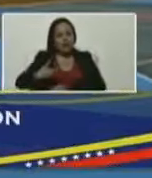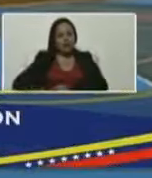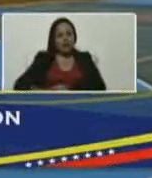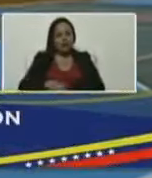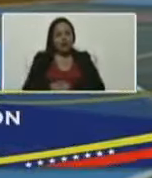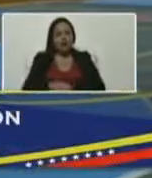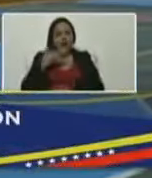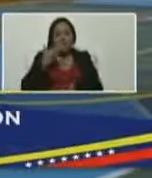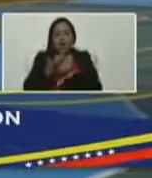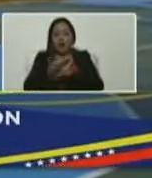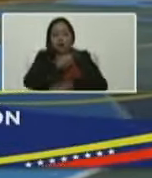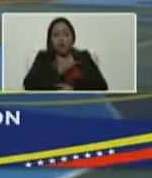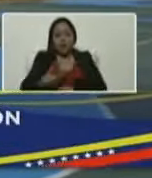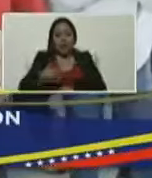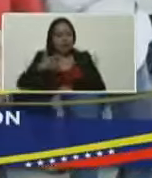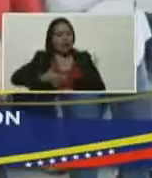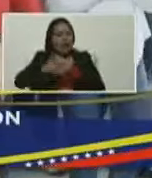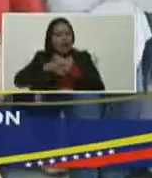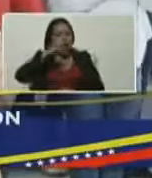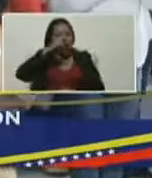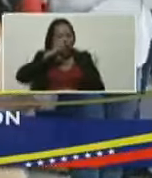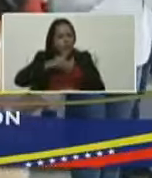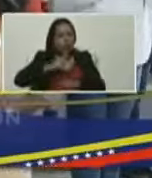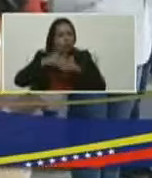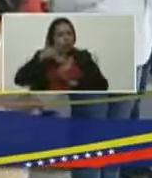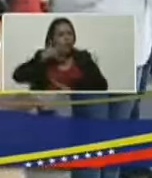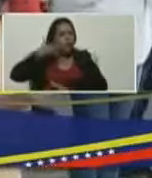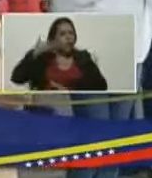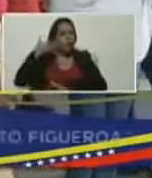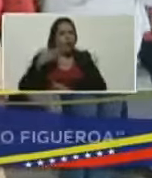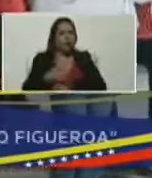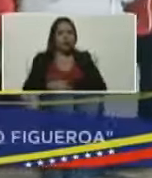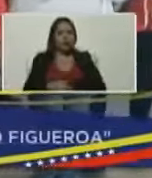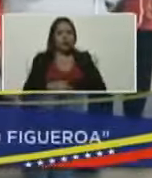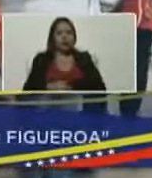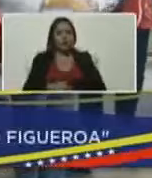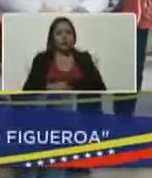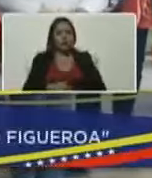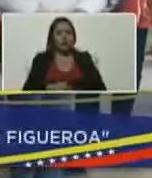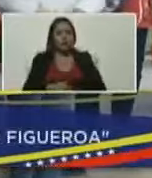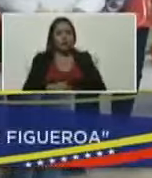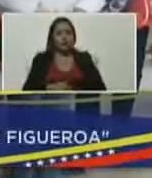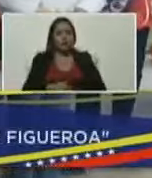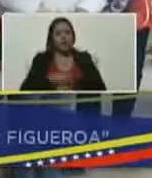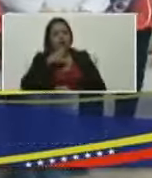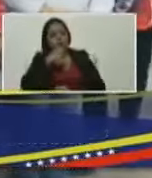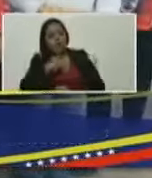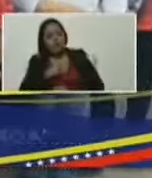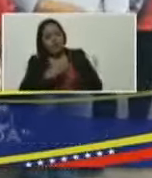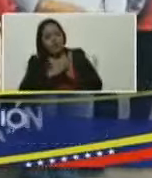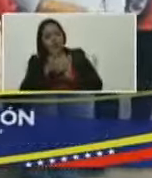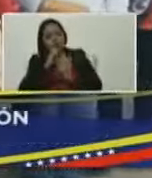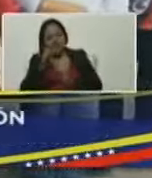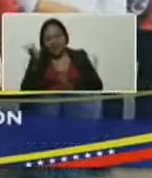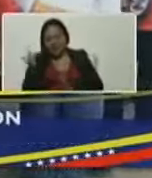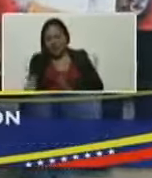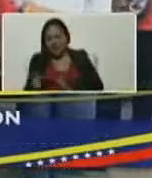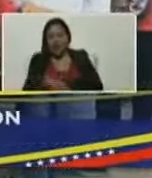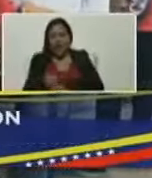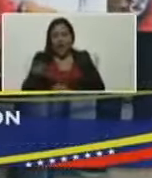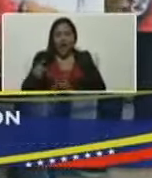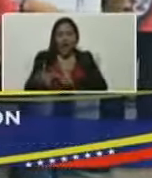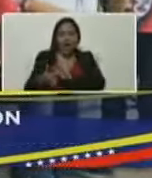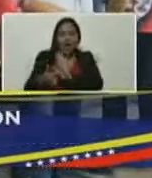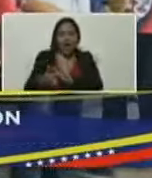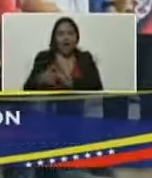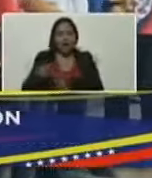Gracias, presidente, nos sentimos muy orgullosos. Mira, Yofelia. Dime. ¿Y quién tenemos aquí? Tenemos aquí a Tomás